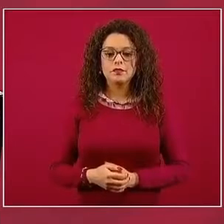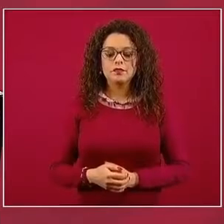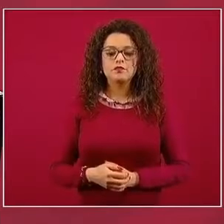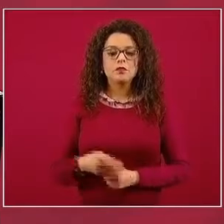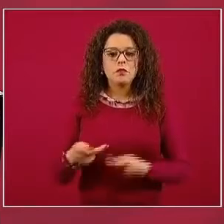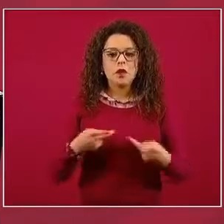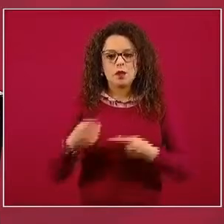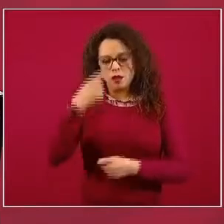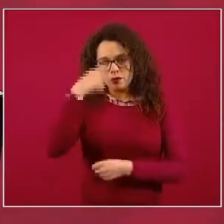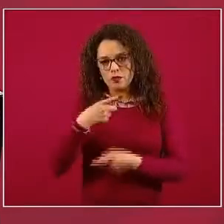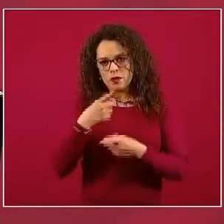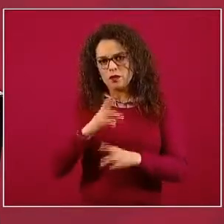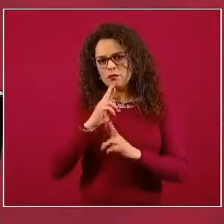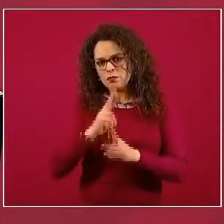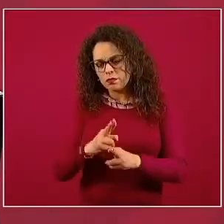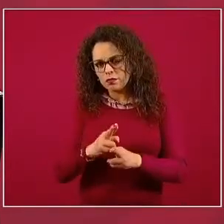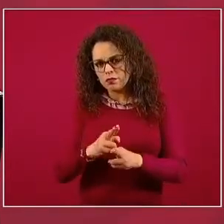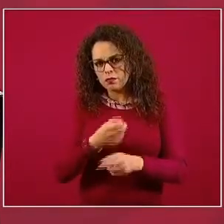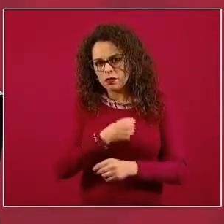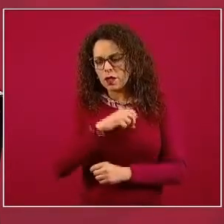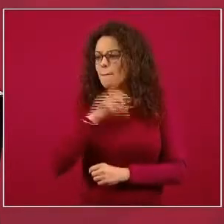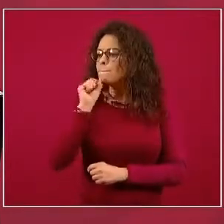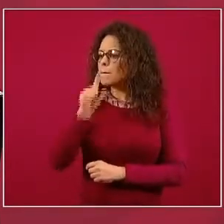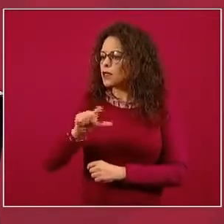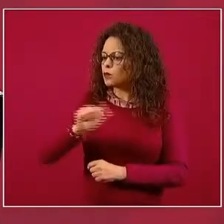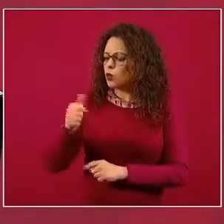la Oficina de